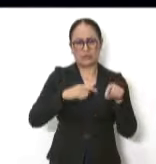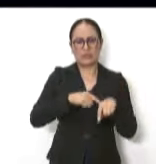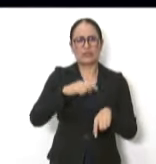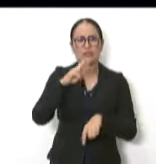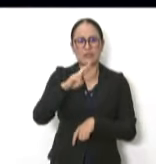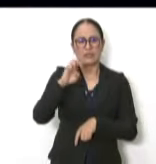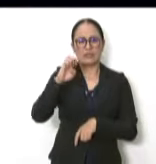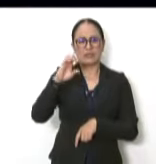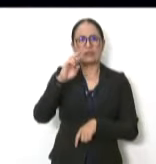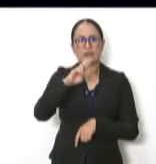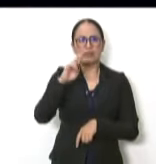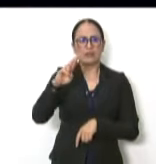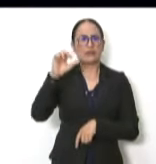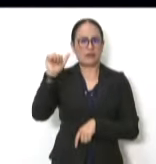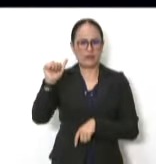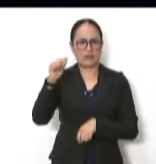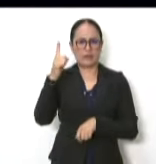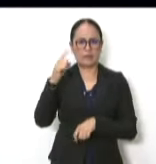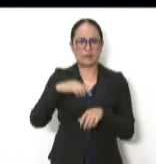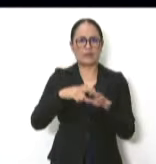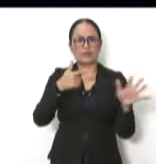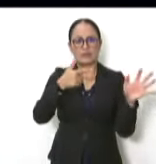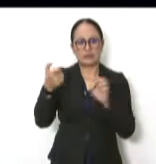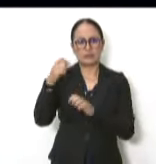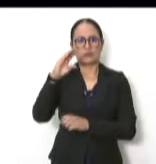revisión RRA